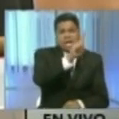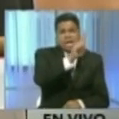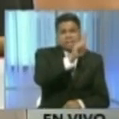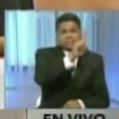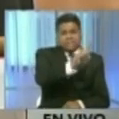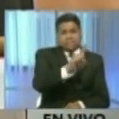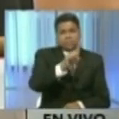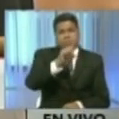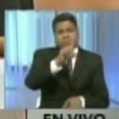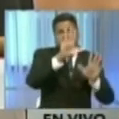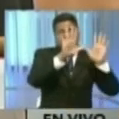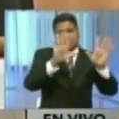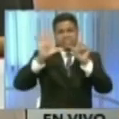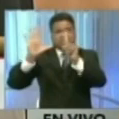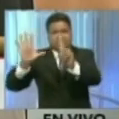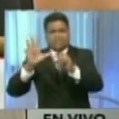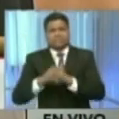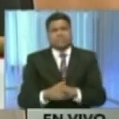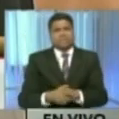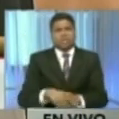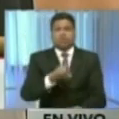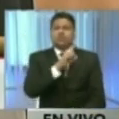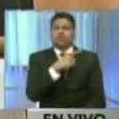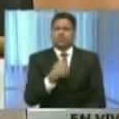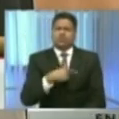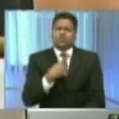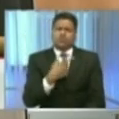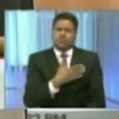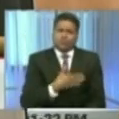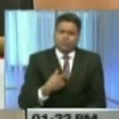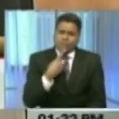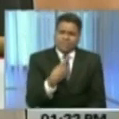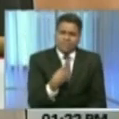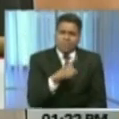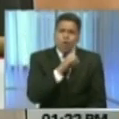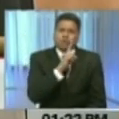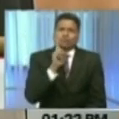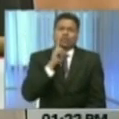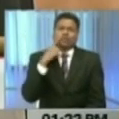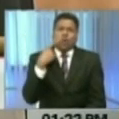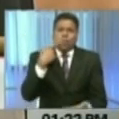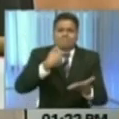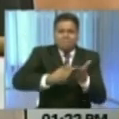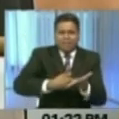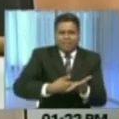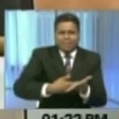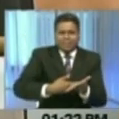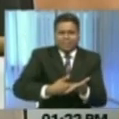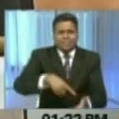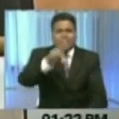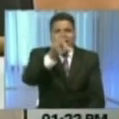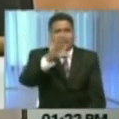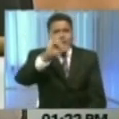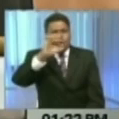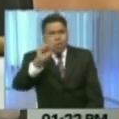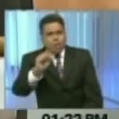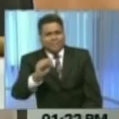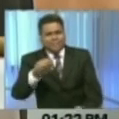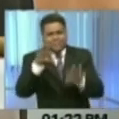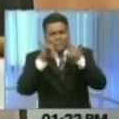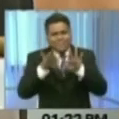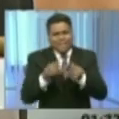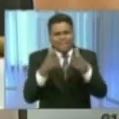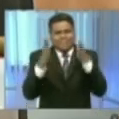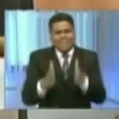hemos dicho que el nombre del señor Almagro es irrelevante en la historia. El problema no es el señor Almagro, él está